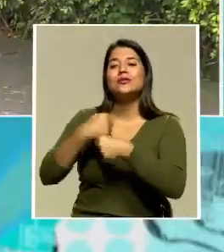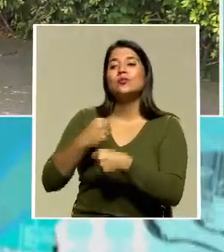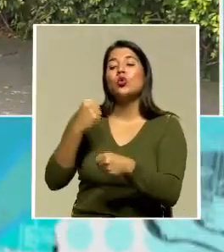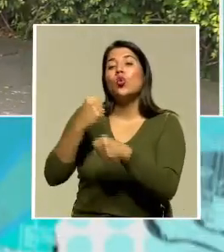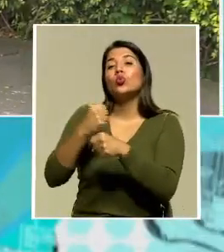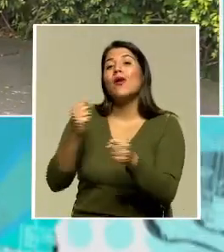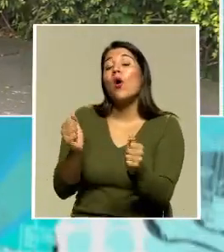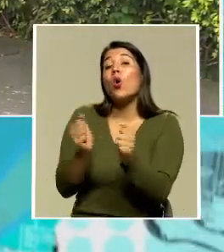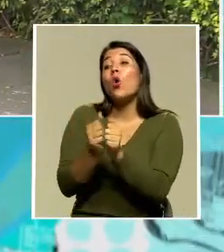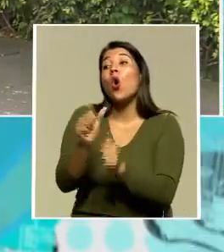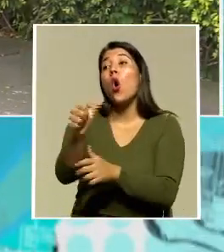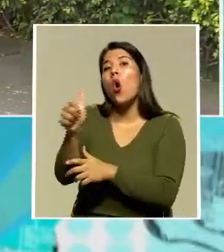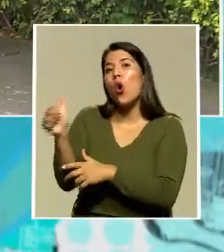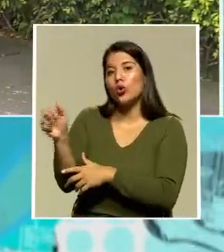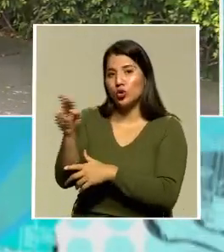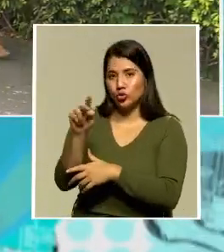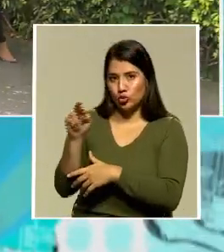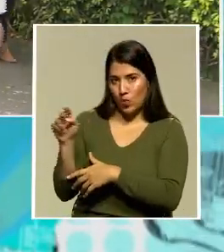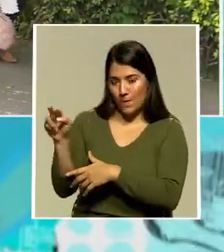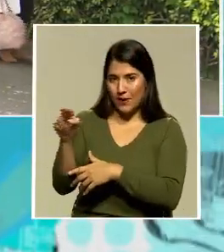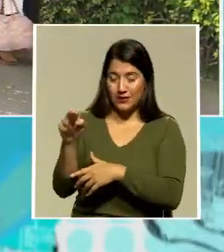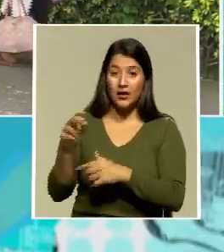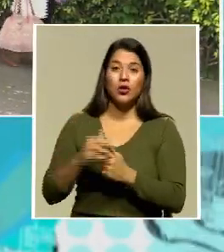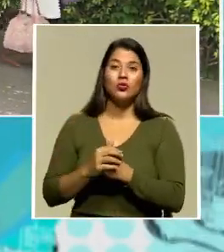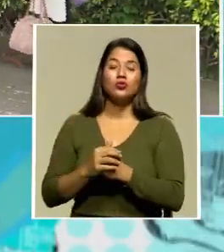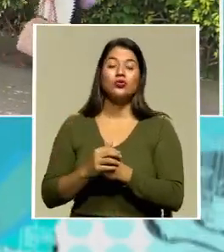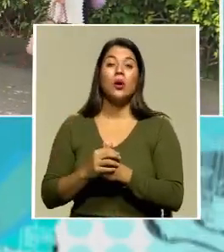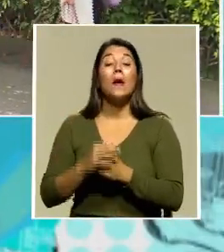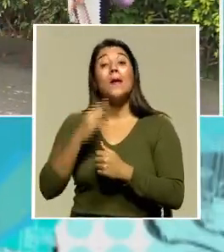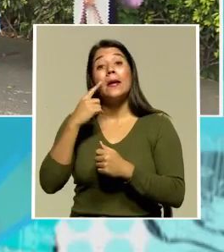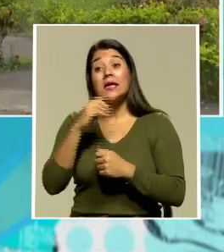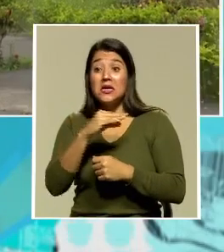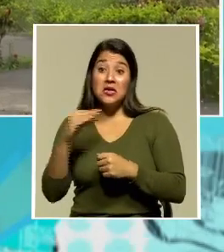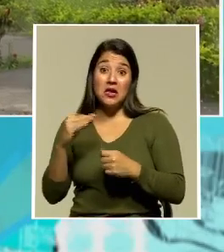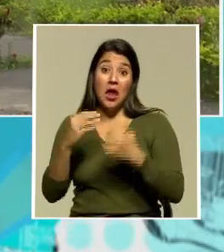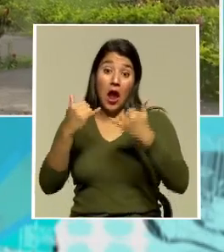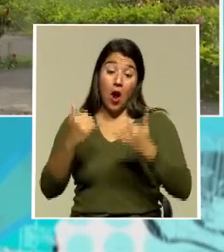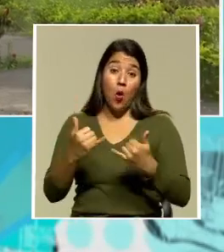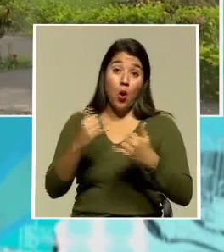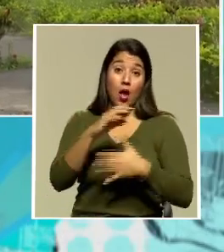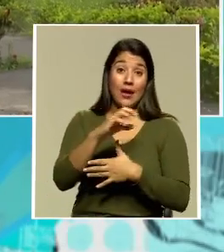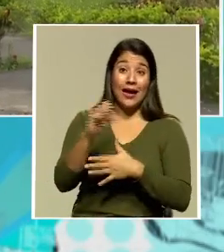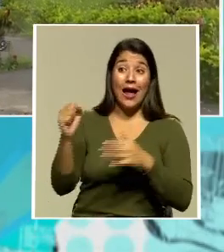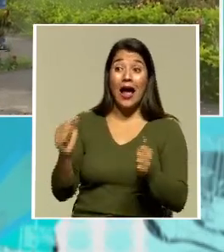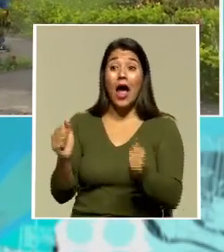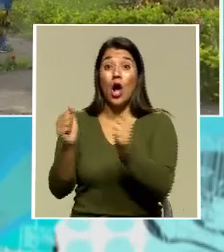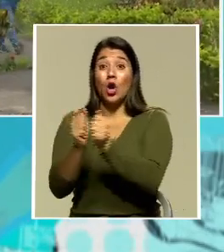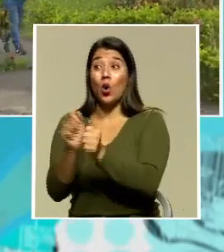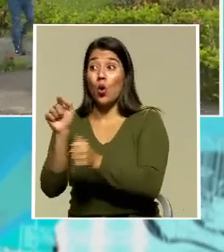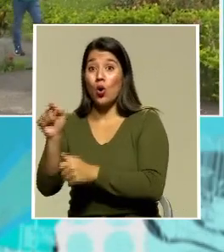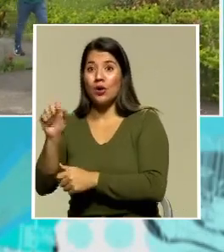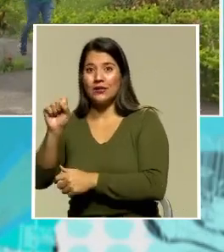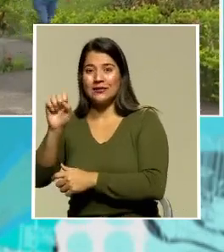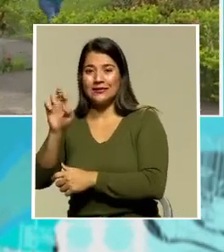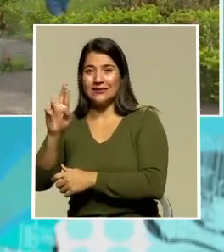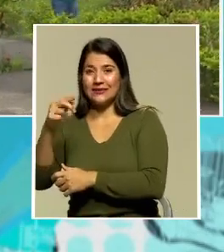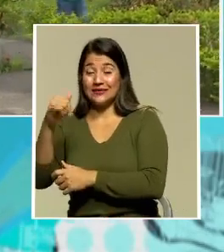la parte pública con empresarios como Servio para hacer un proyecto de esta magnitud y ponerlo en marcha, esperamos en